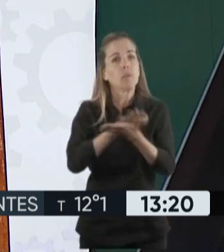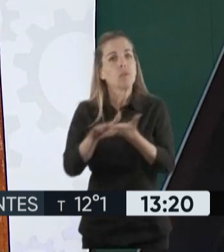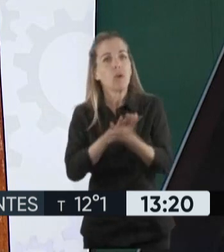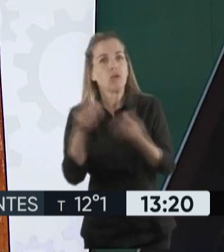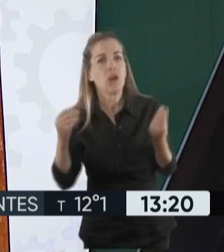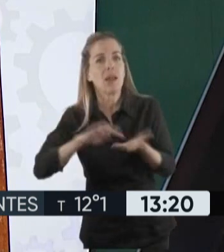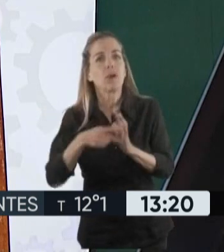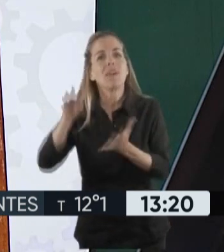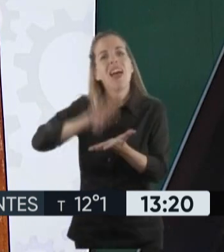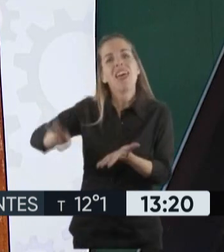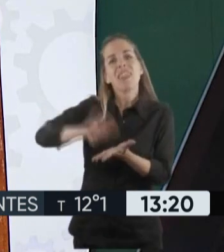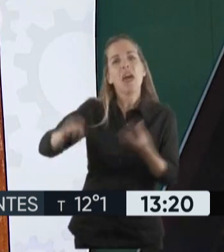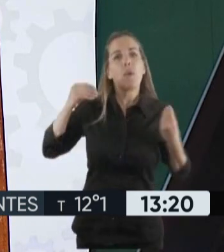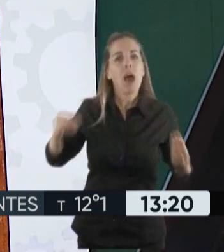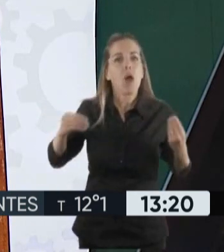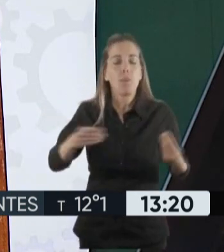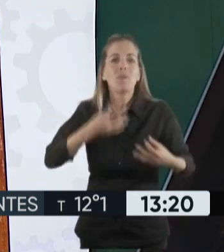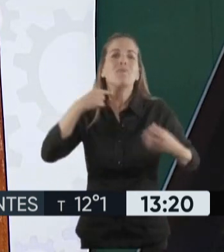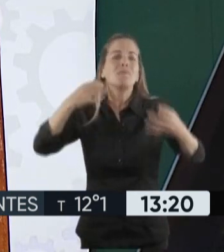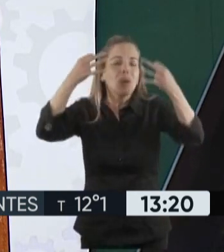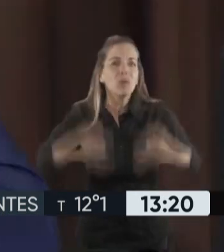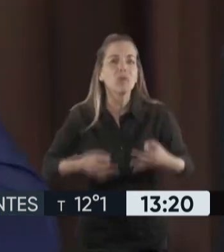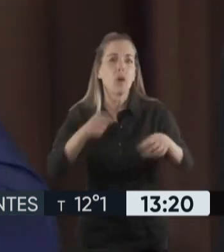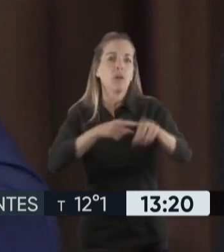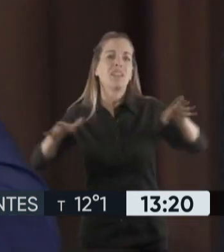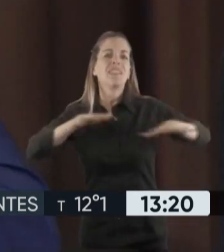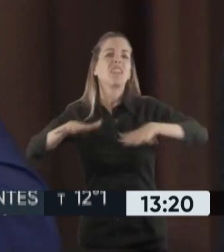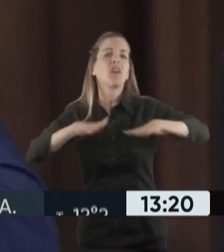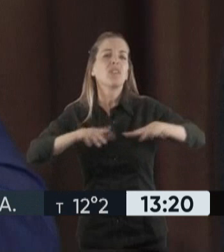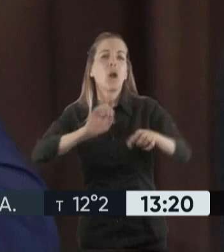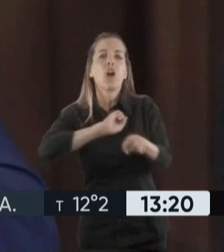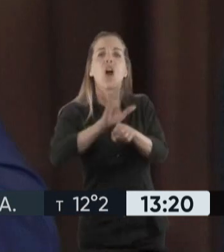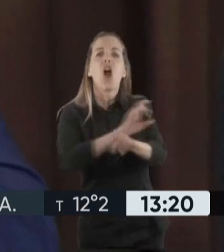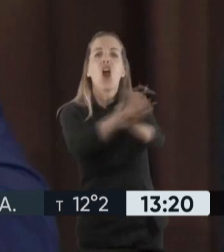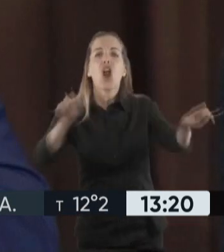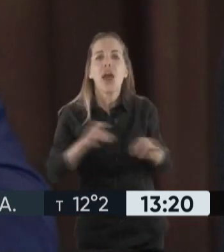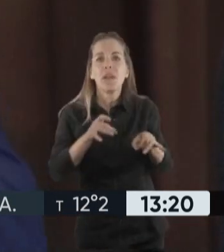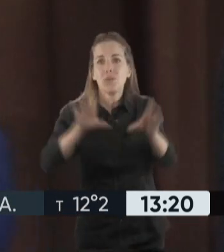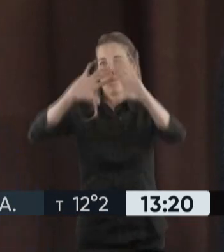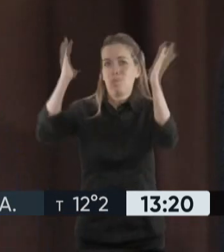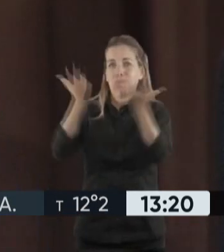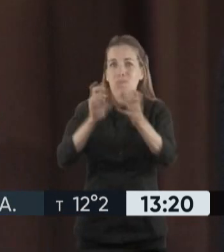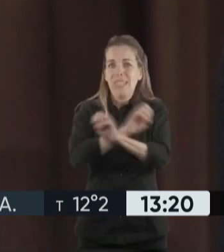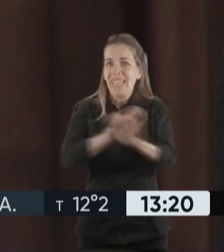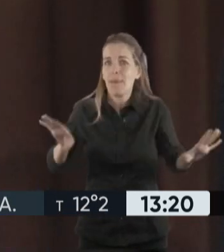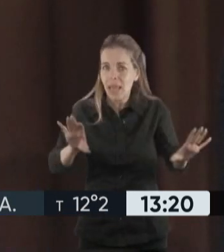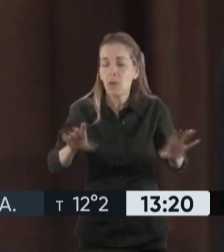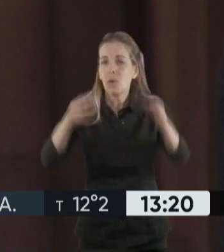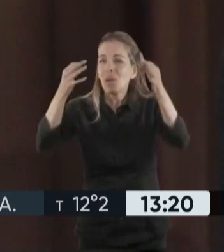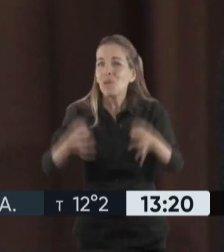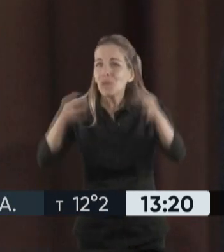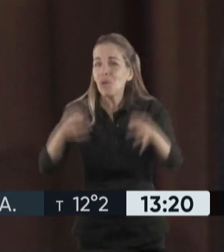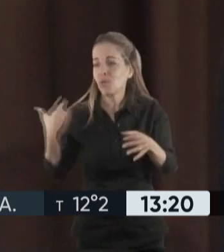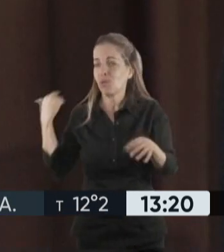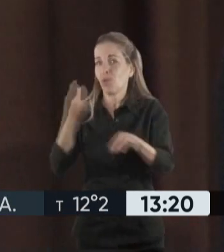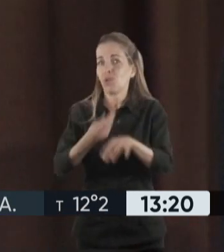la deuda en medio de una pandemia, en una situación particularmente difícil, porque apenas empezamos, tuvimos